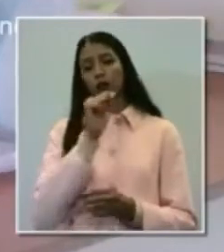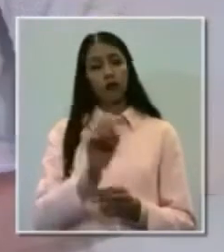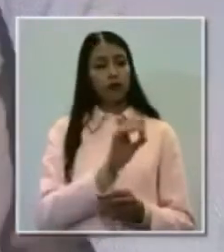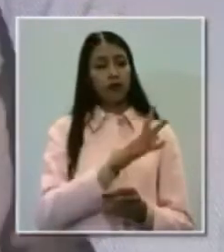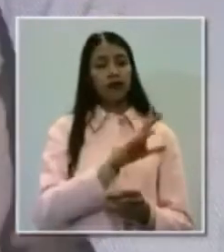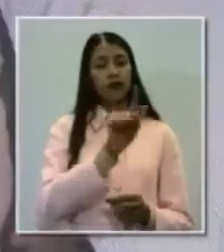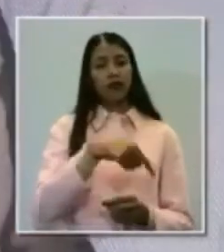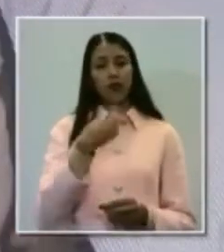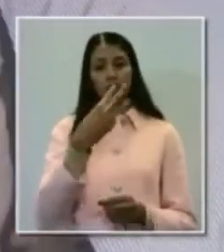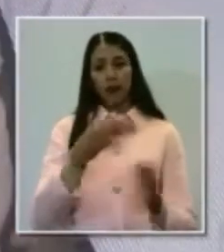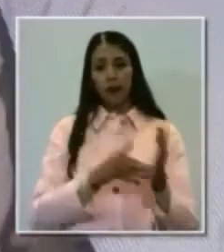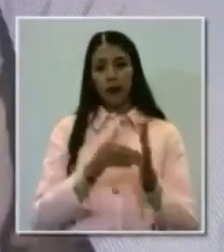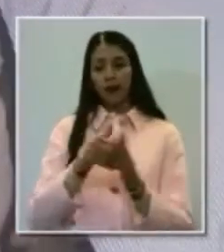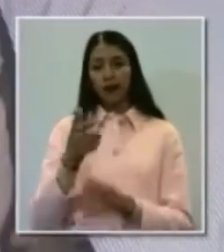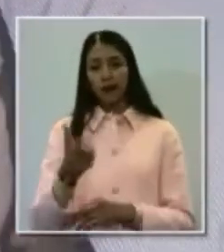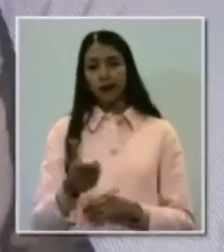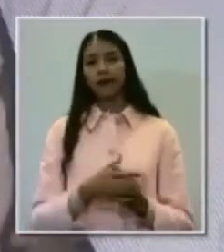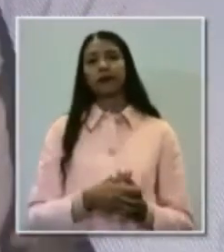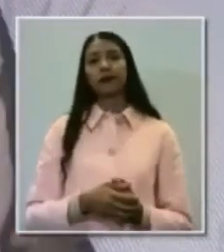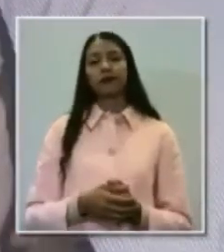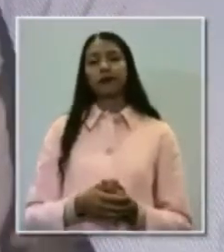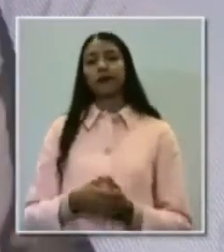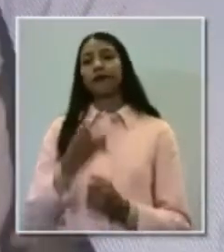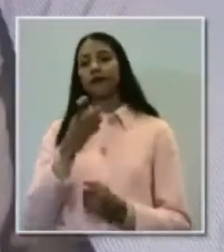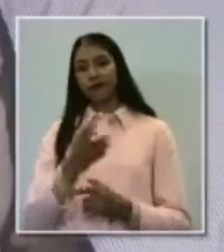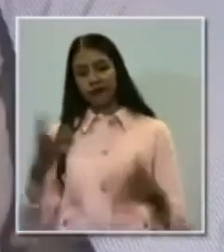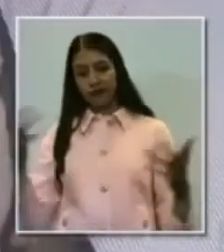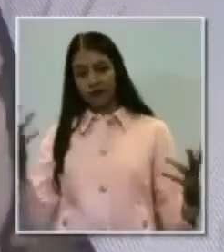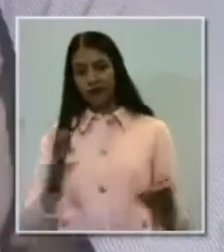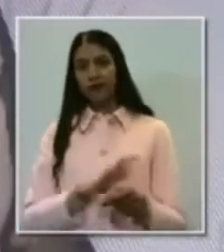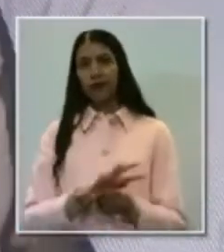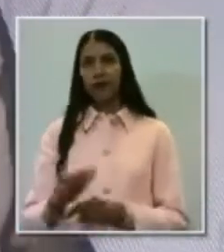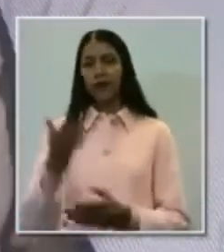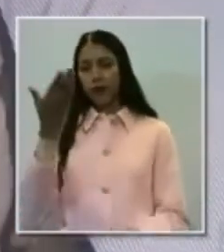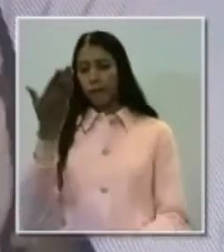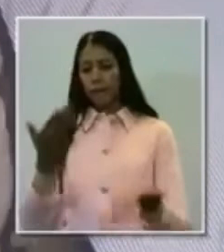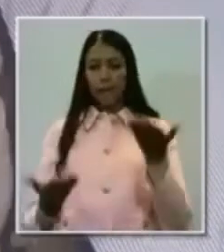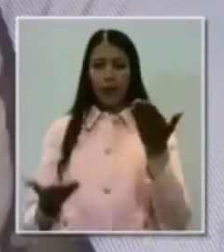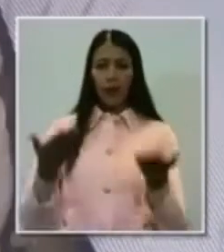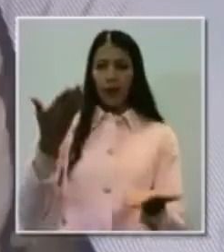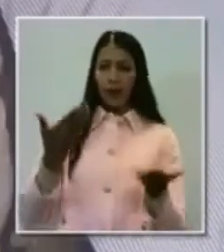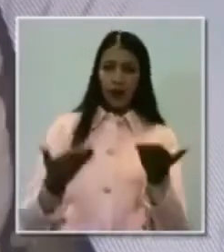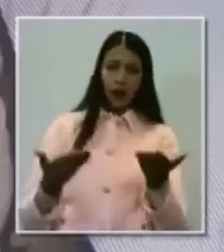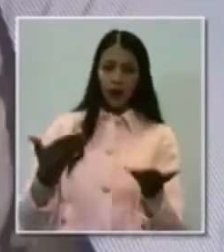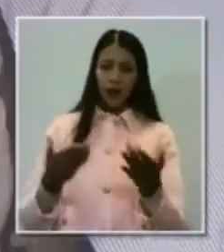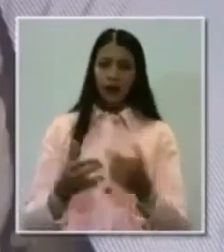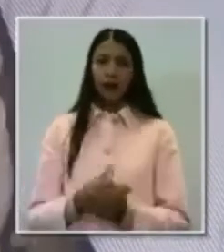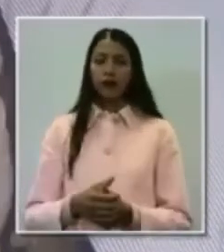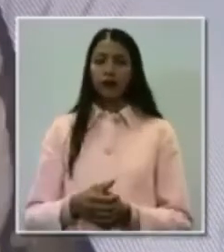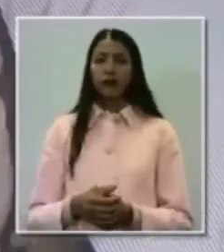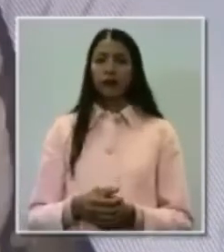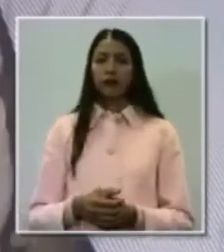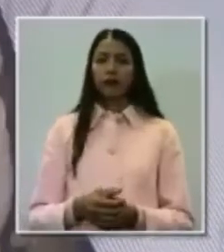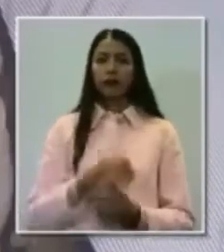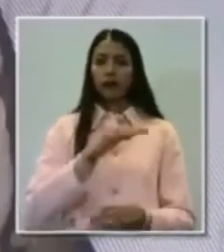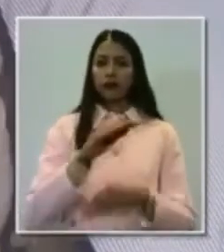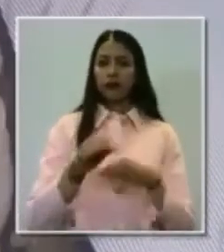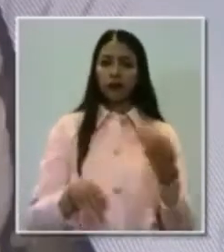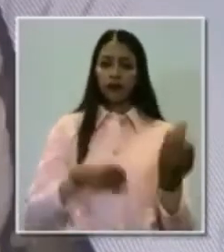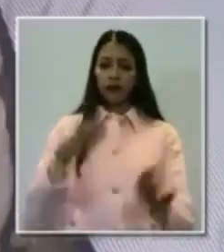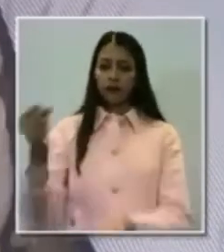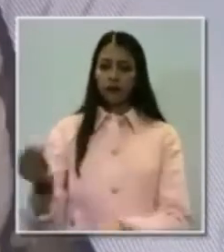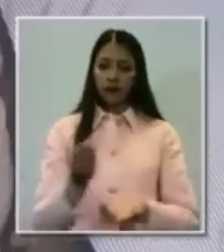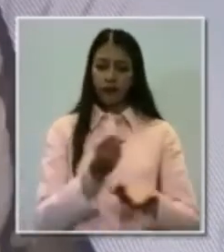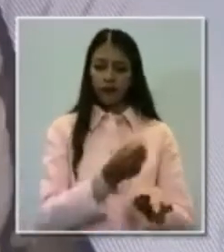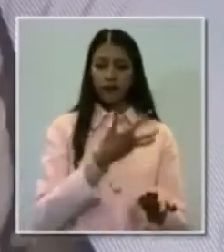73 millones de pesos. Esto hacíamos una comparación que equivale justamente a a todo el presupuesto